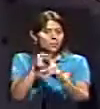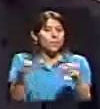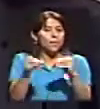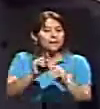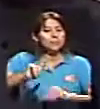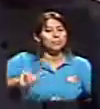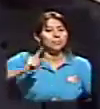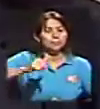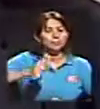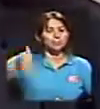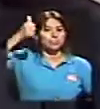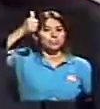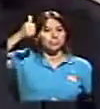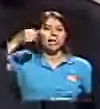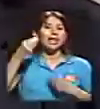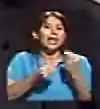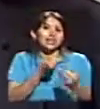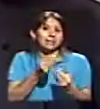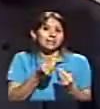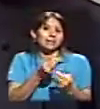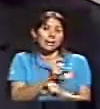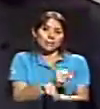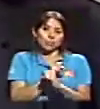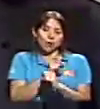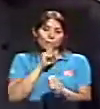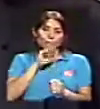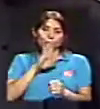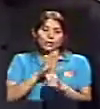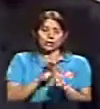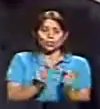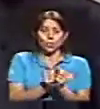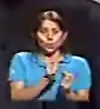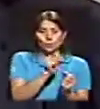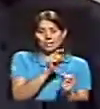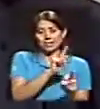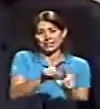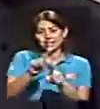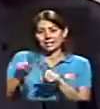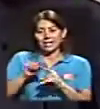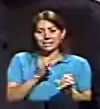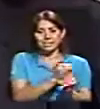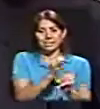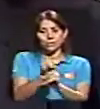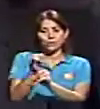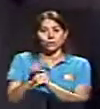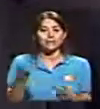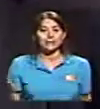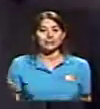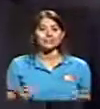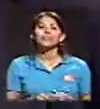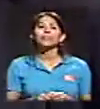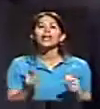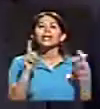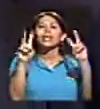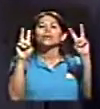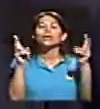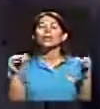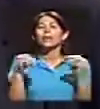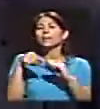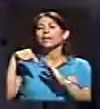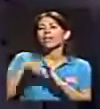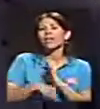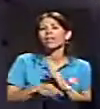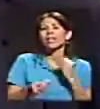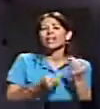la garantía de estos compromisos que tienen las distintas instituciones, inversionistas institucionales. Y hay un tema de fondo, y es el